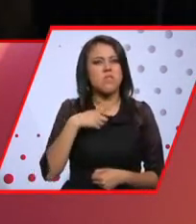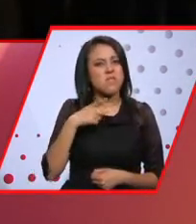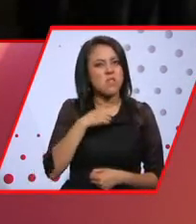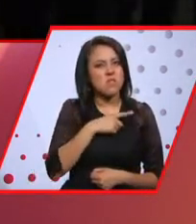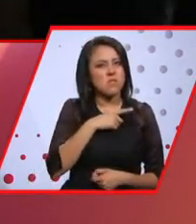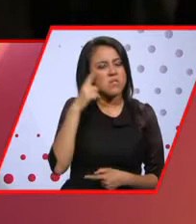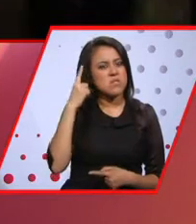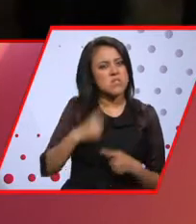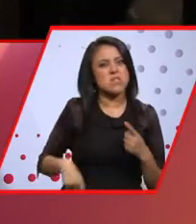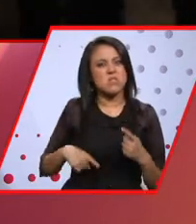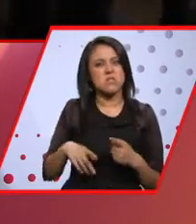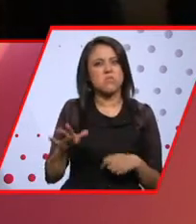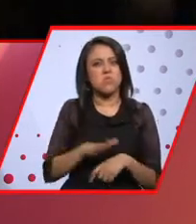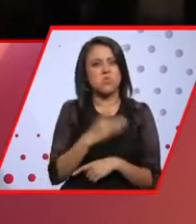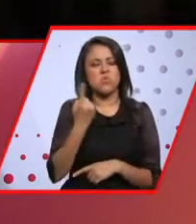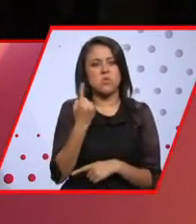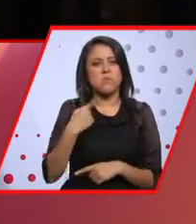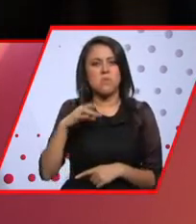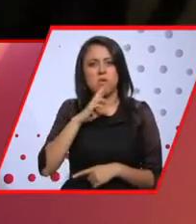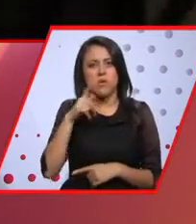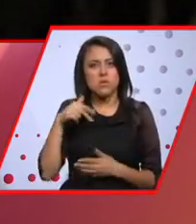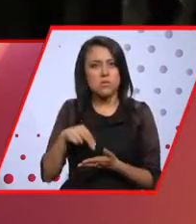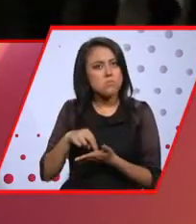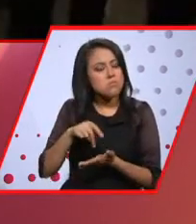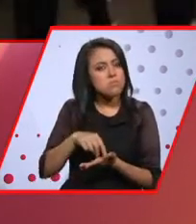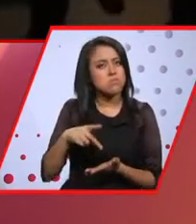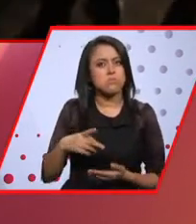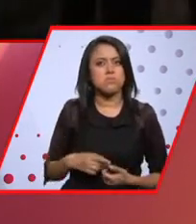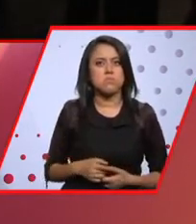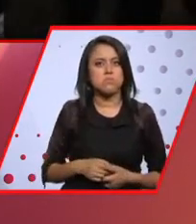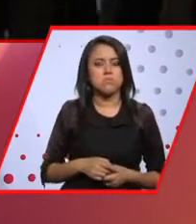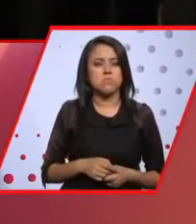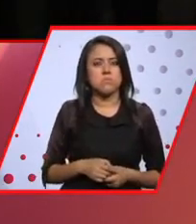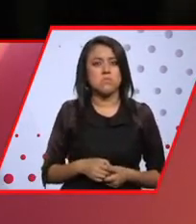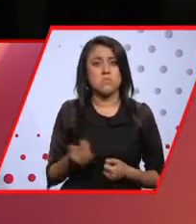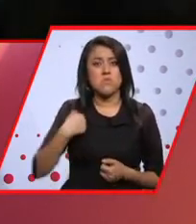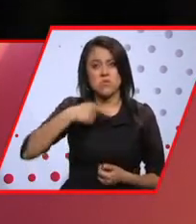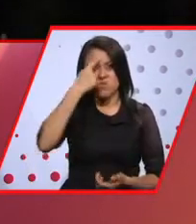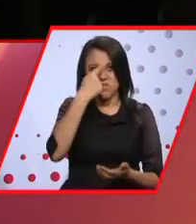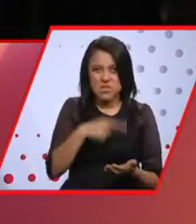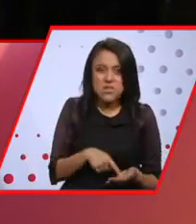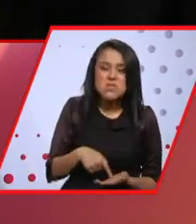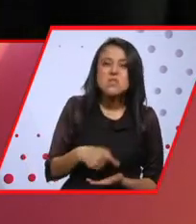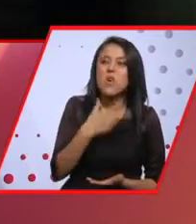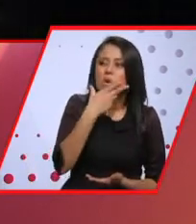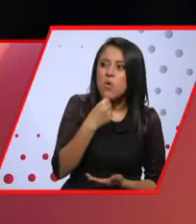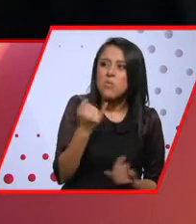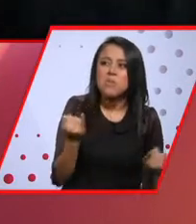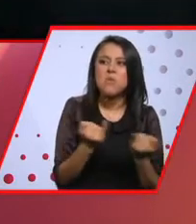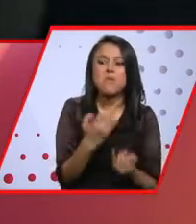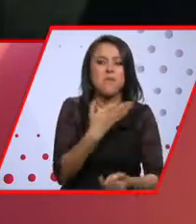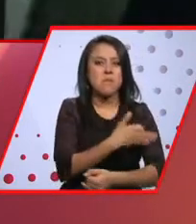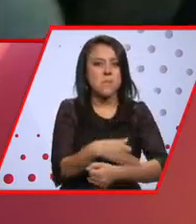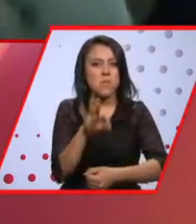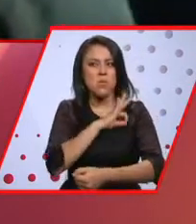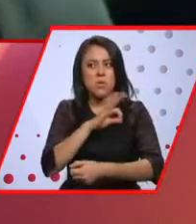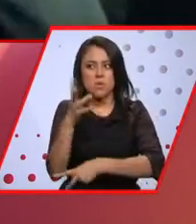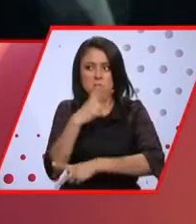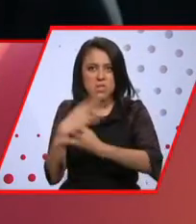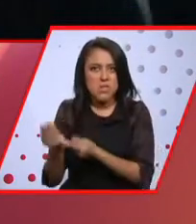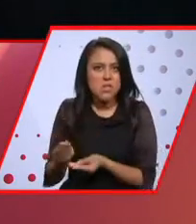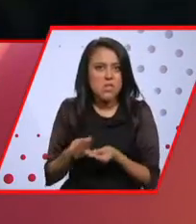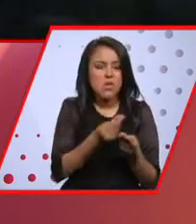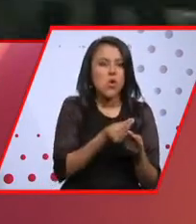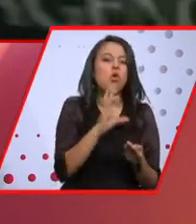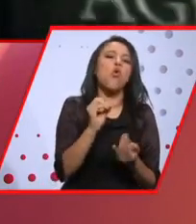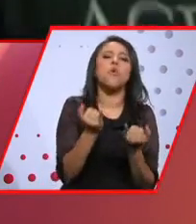Un zángano así debería arrastrarse, pero ayudarlo a caminar. ¿Pero usted cree que tenga la hombría, él y su familia, de entregarse así? ¿O que la